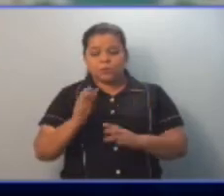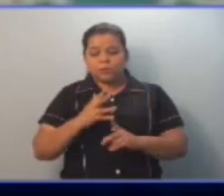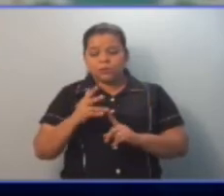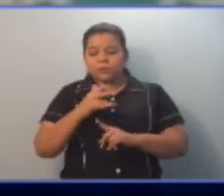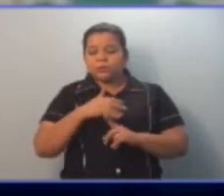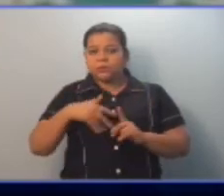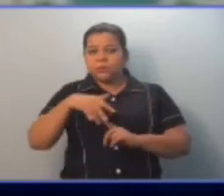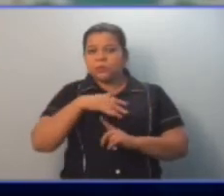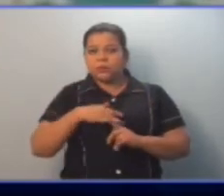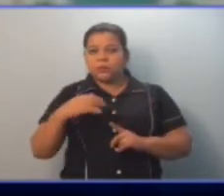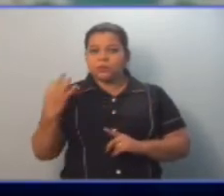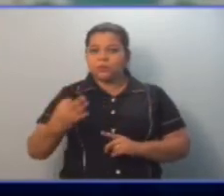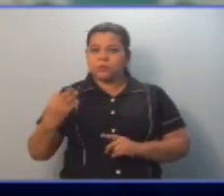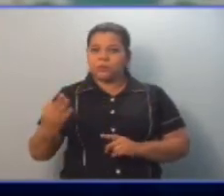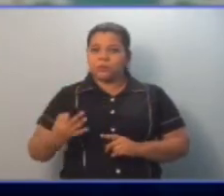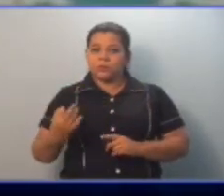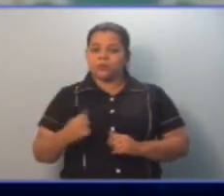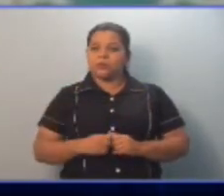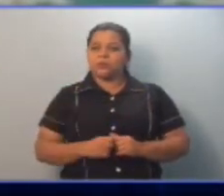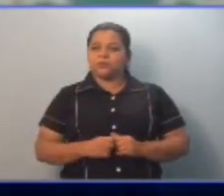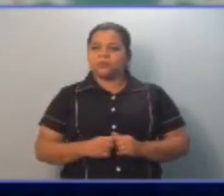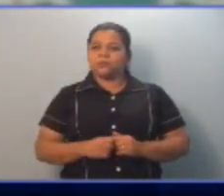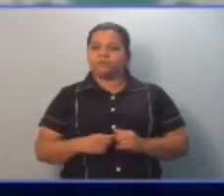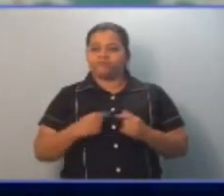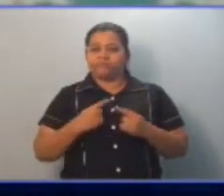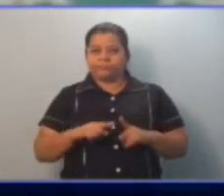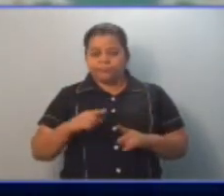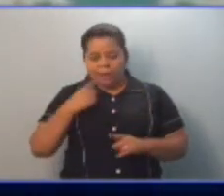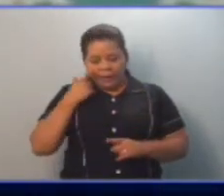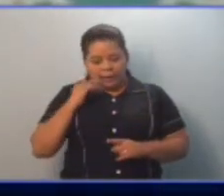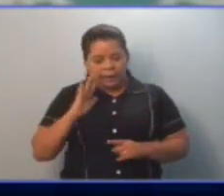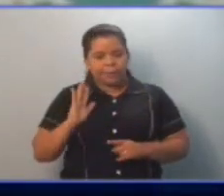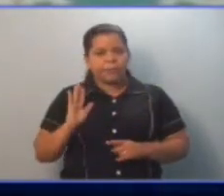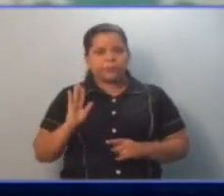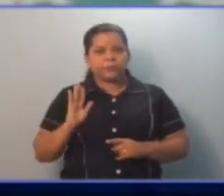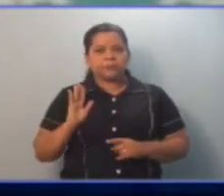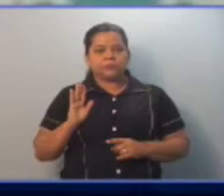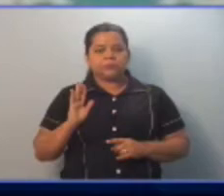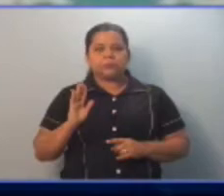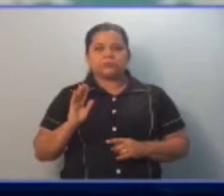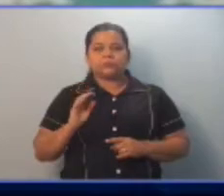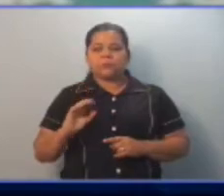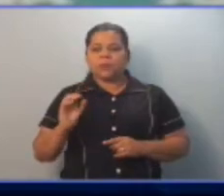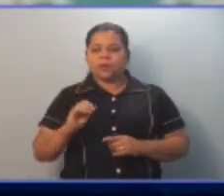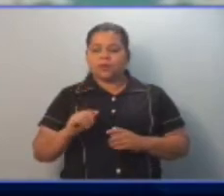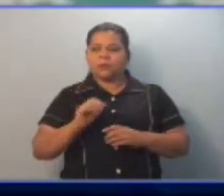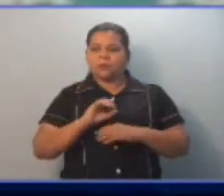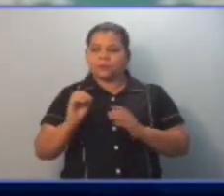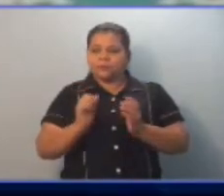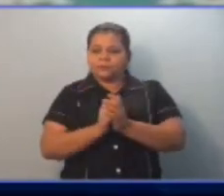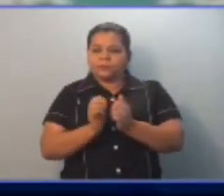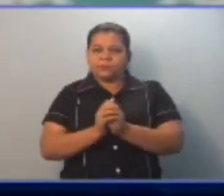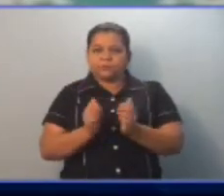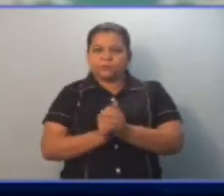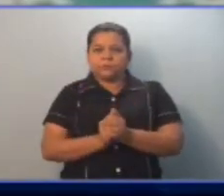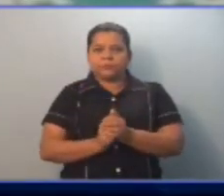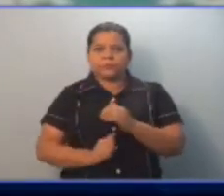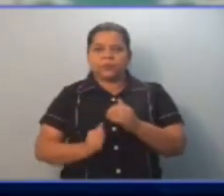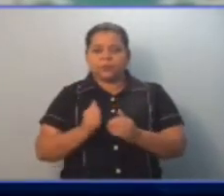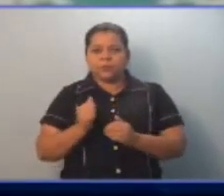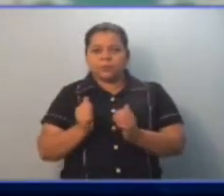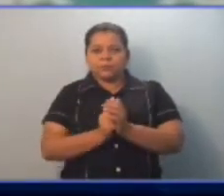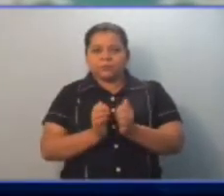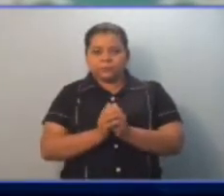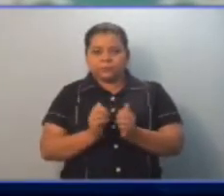requieren. Y ejemplo de ello, pues, es el atraso y el atascamiento de los casos